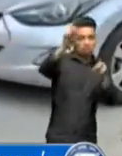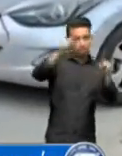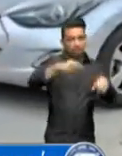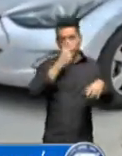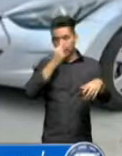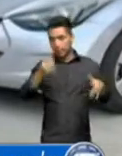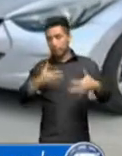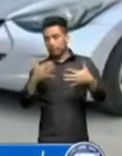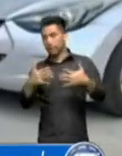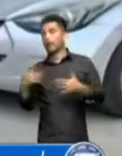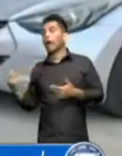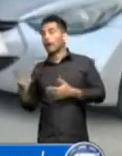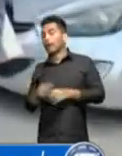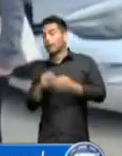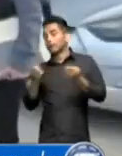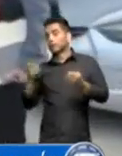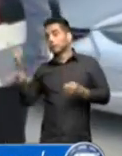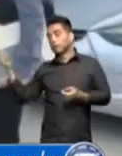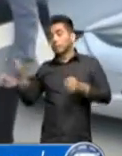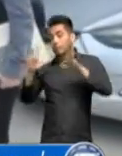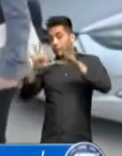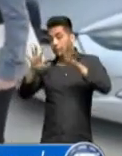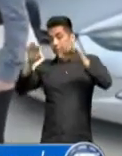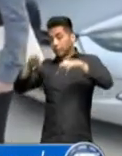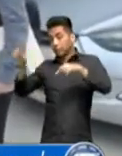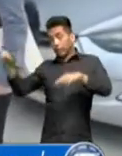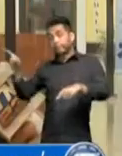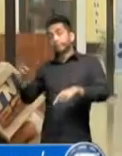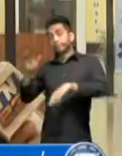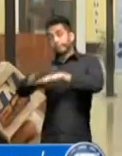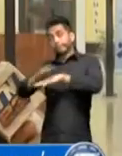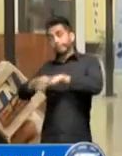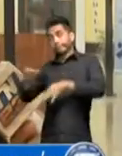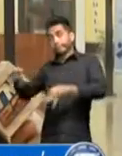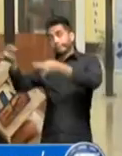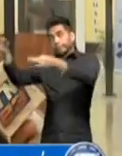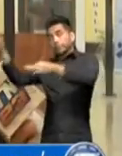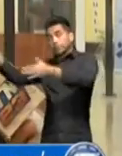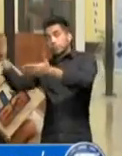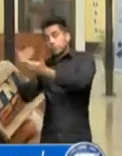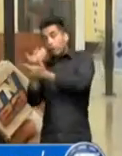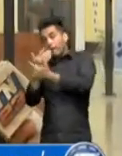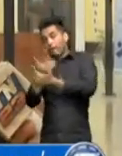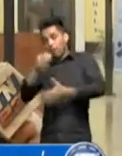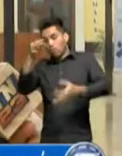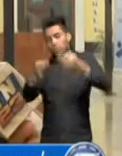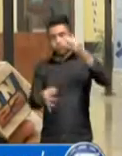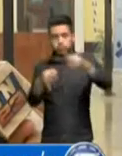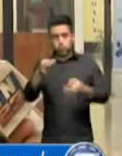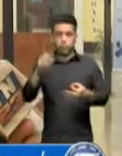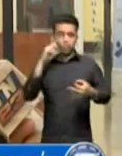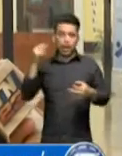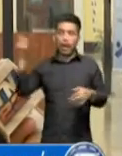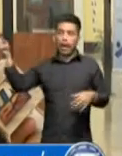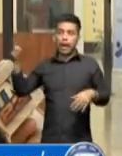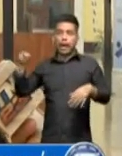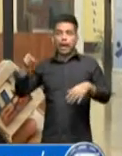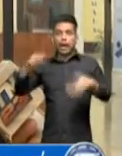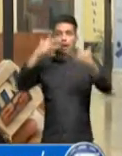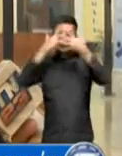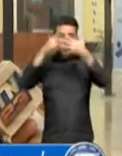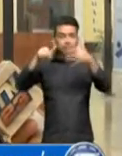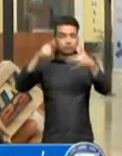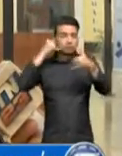de libertad fueron notificados que enfrentarán un nuevo proceso. Podemos informar que de estas capturas, 3 son